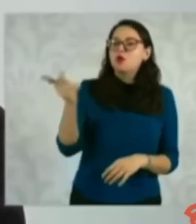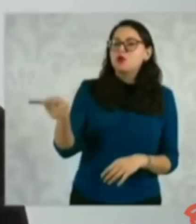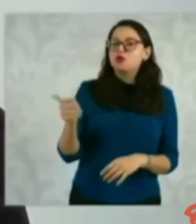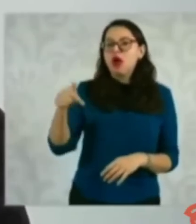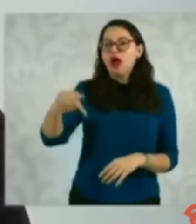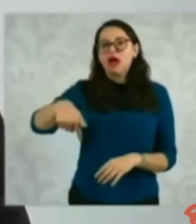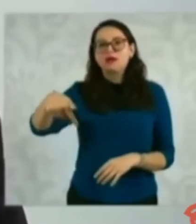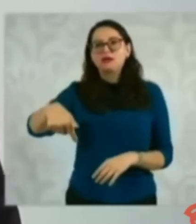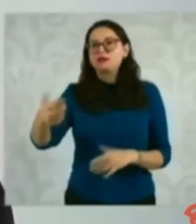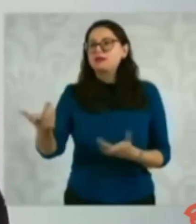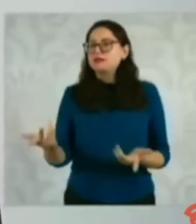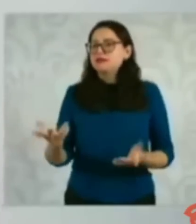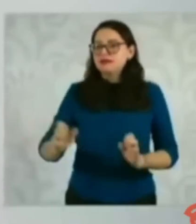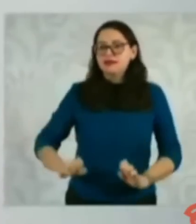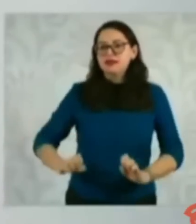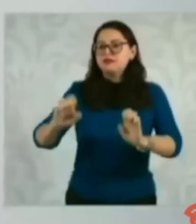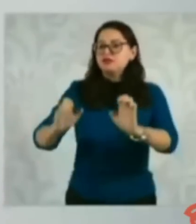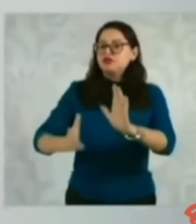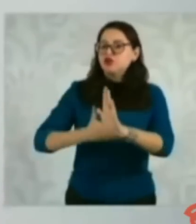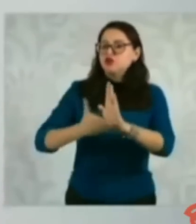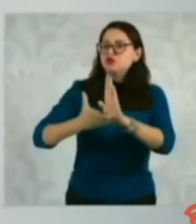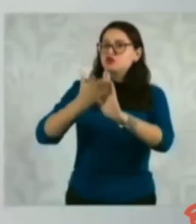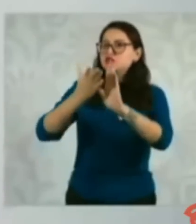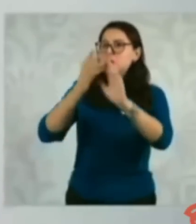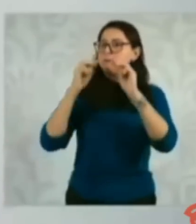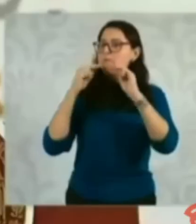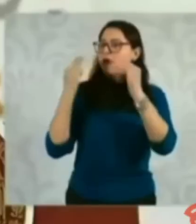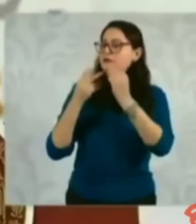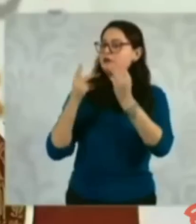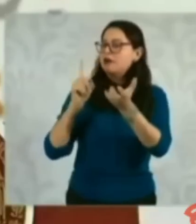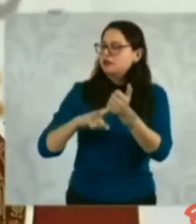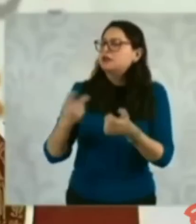Entonces, no es menor lo que ocurrió el día de ayer.